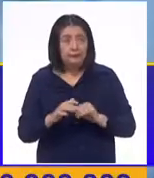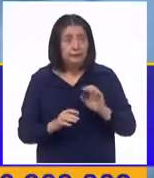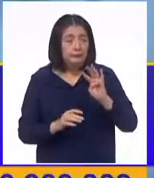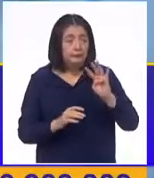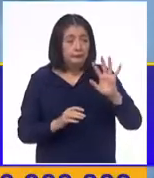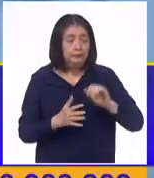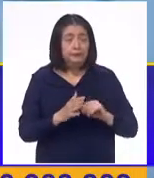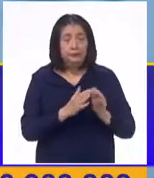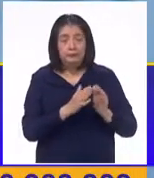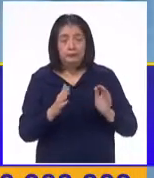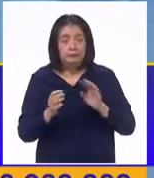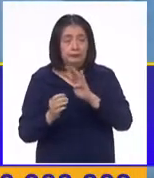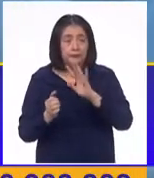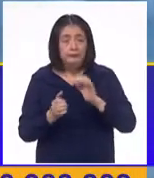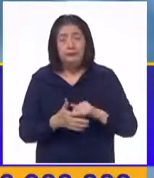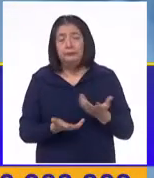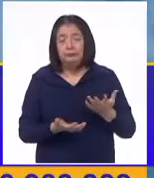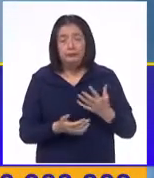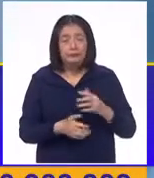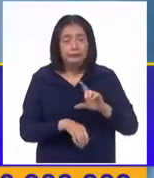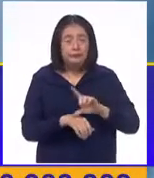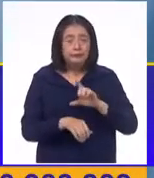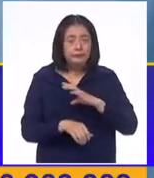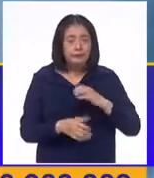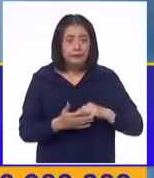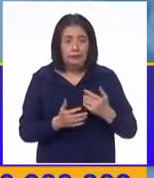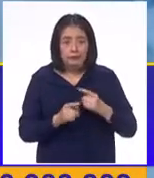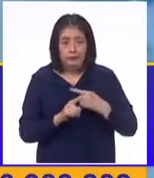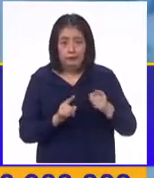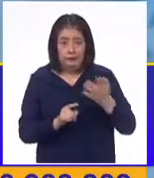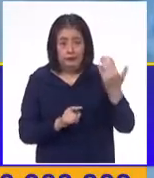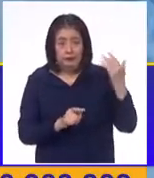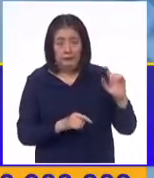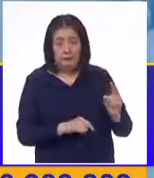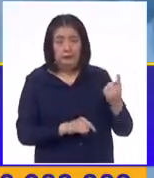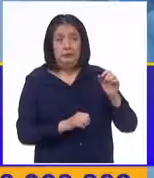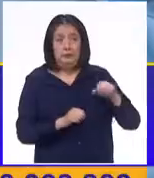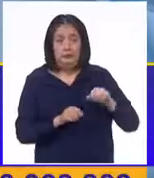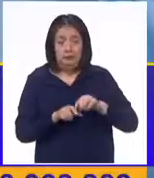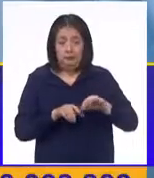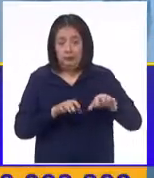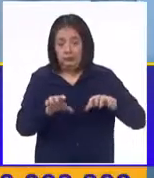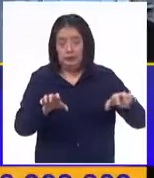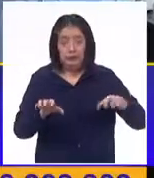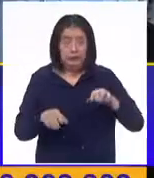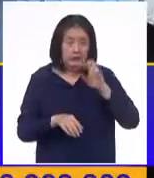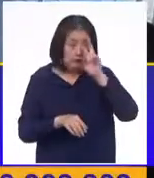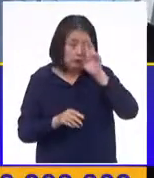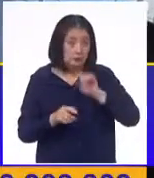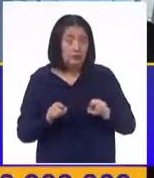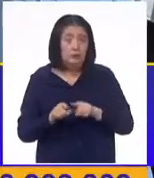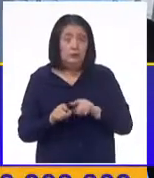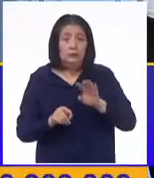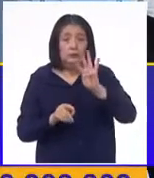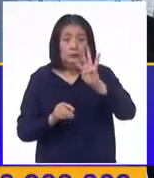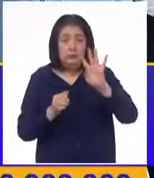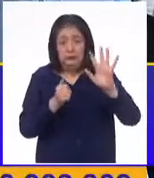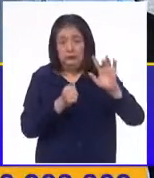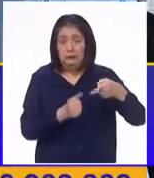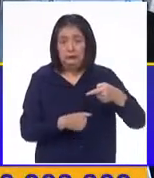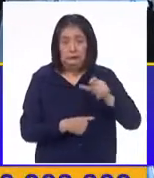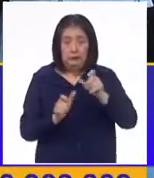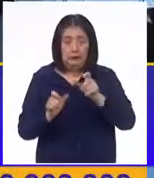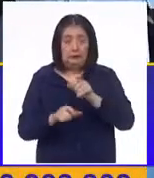años en Lima y Callao. Sin embargo, a diferencia de la primera, esta vez fue descentralizada y en Cusco se inmunizó a 46 mil